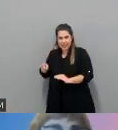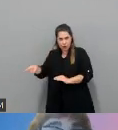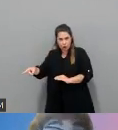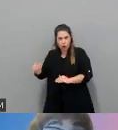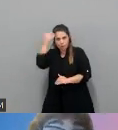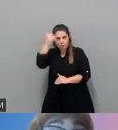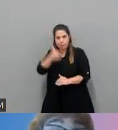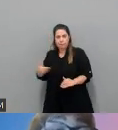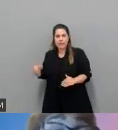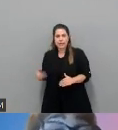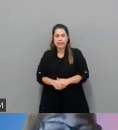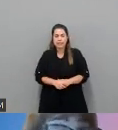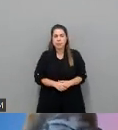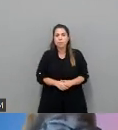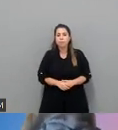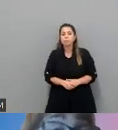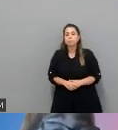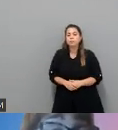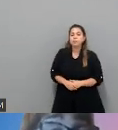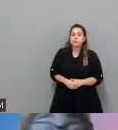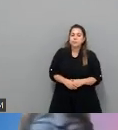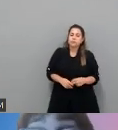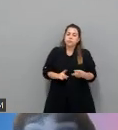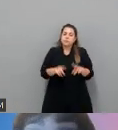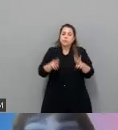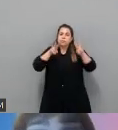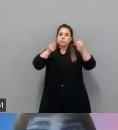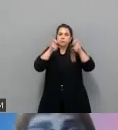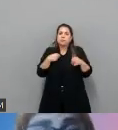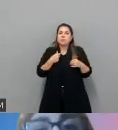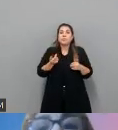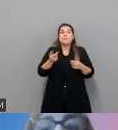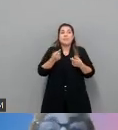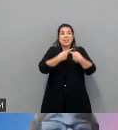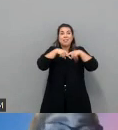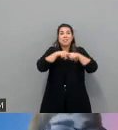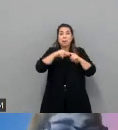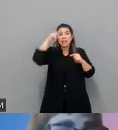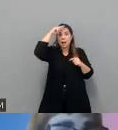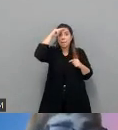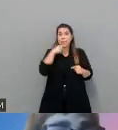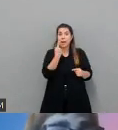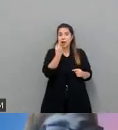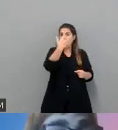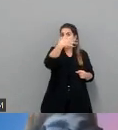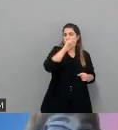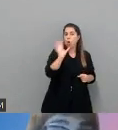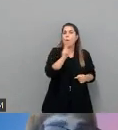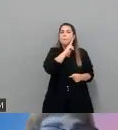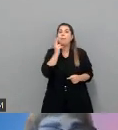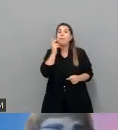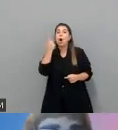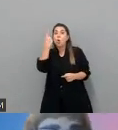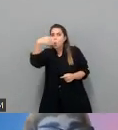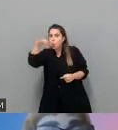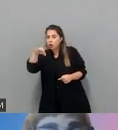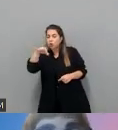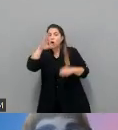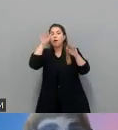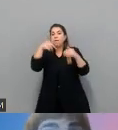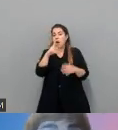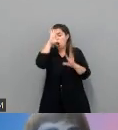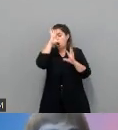parálisis cerebral. En el caso de las familias monoparentales o monomarentales, obviamente recaerá sobre